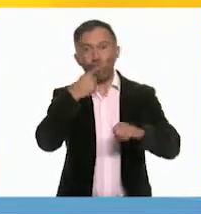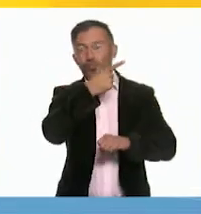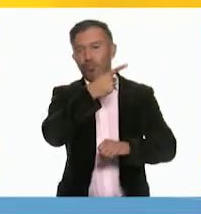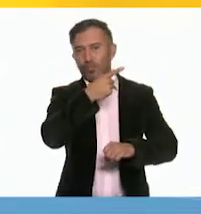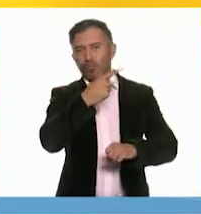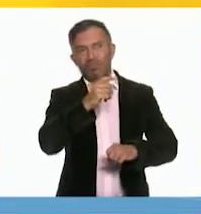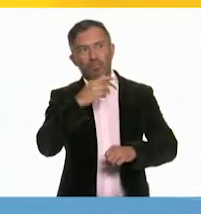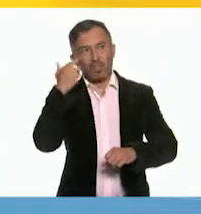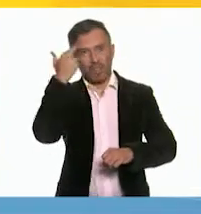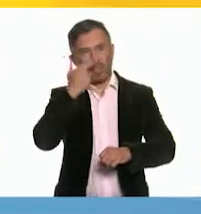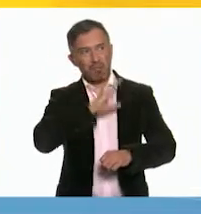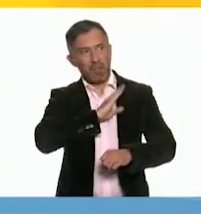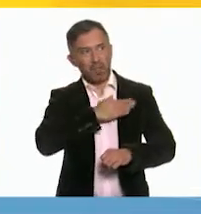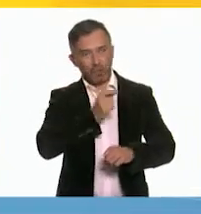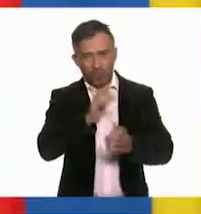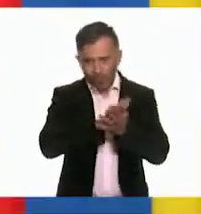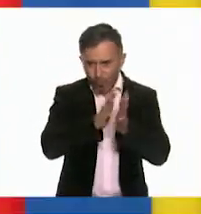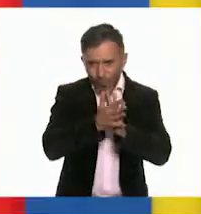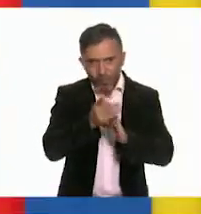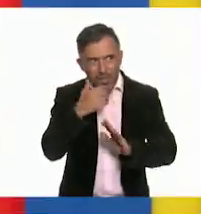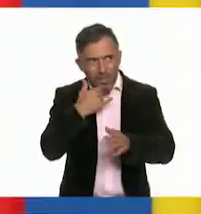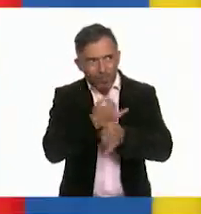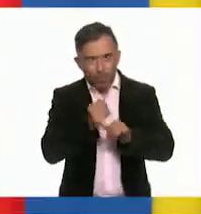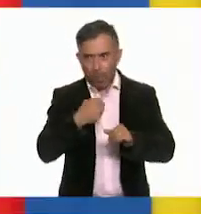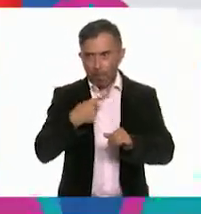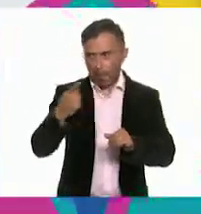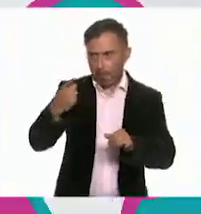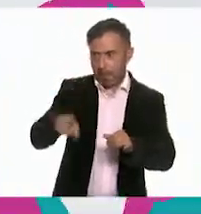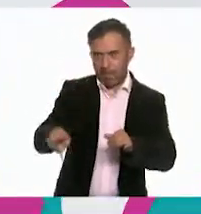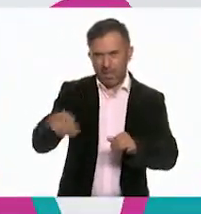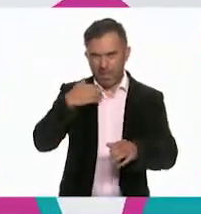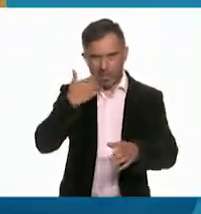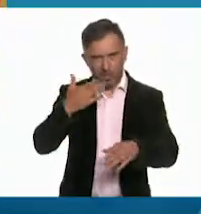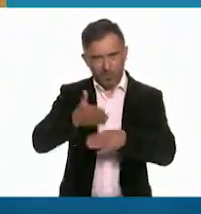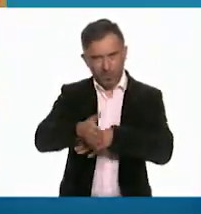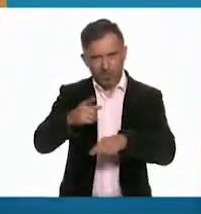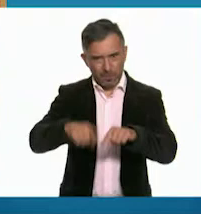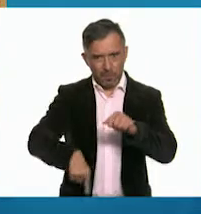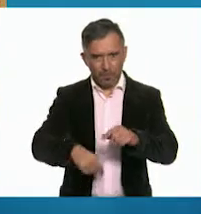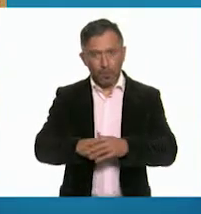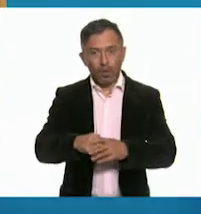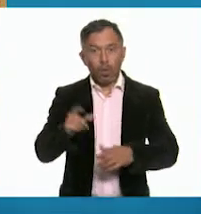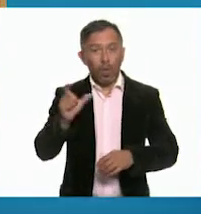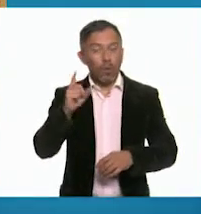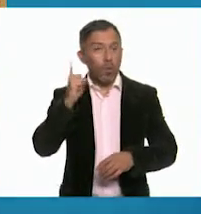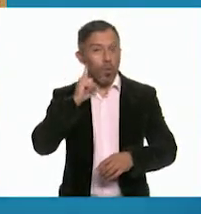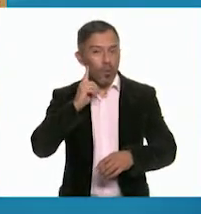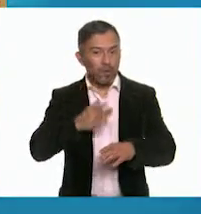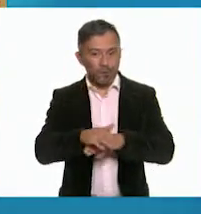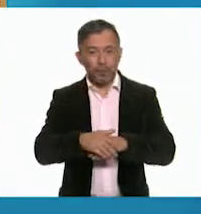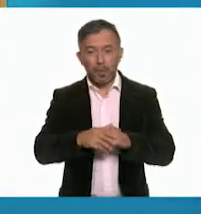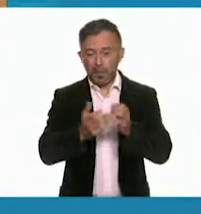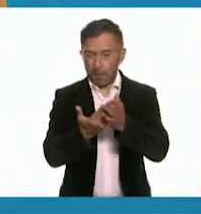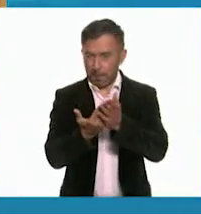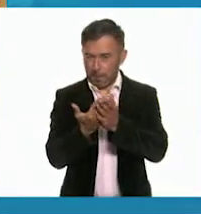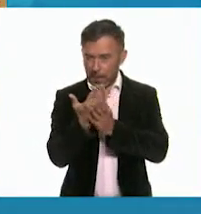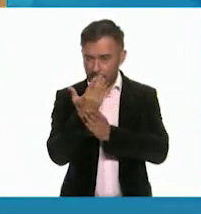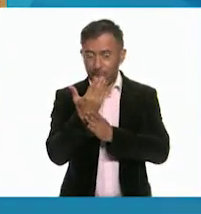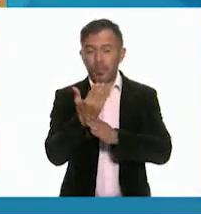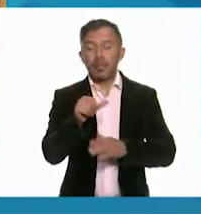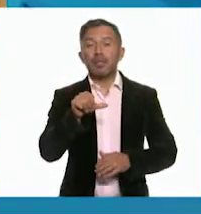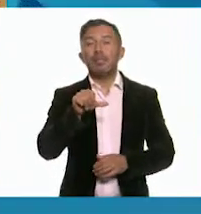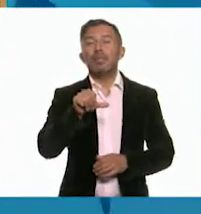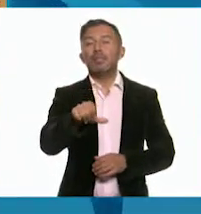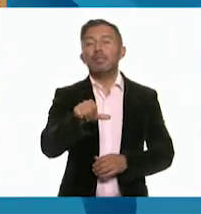para detener a los conspiradores. Al enterarse que la conspiración había sido descubierta durante la madrugada del 16 de septiembre